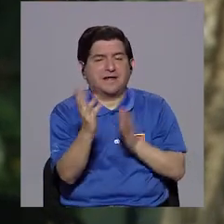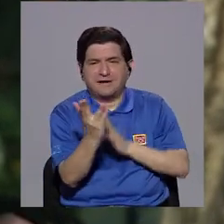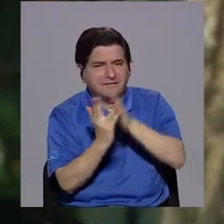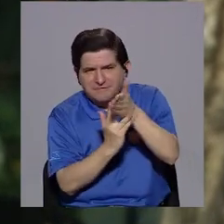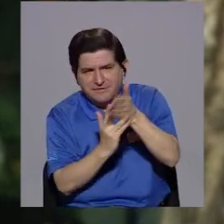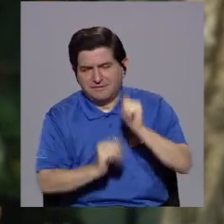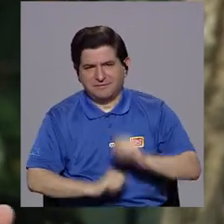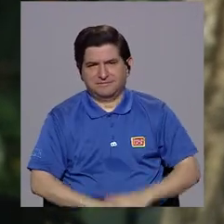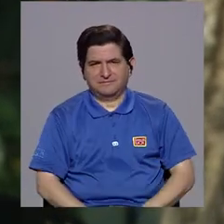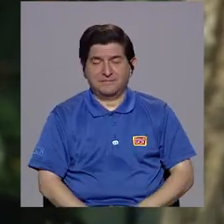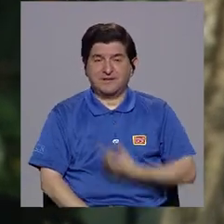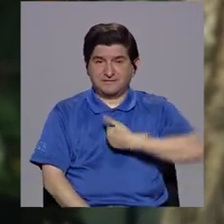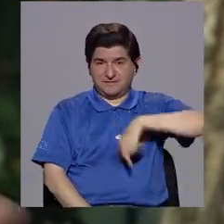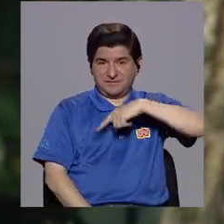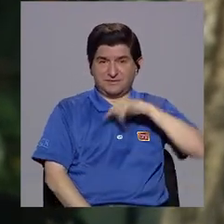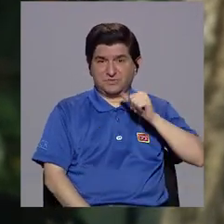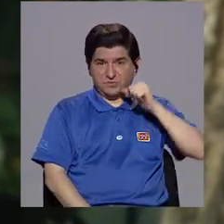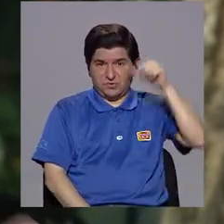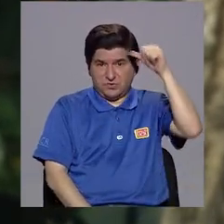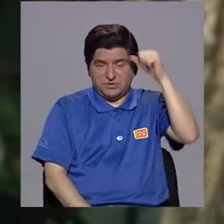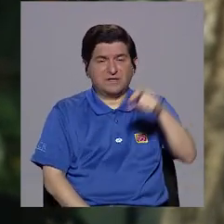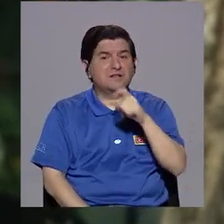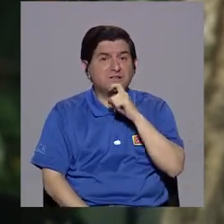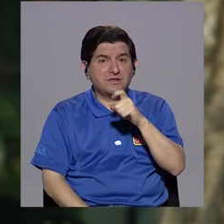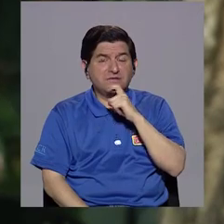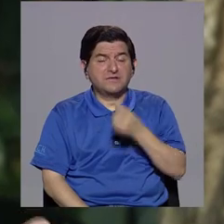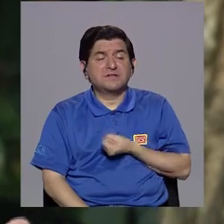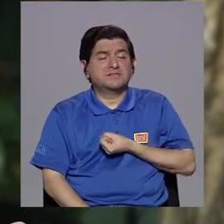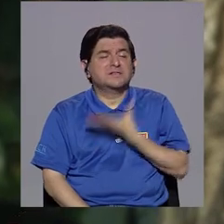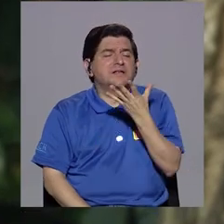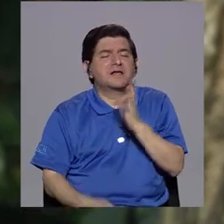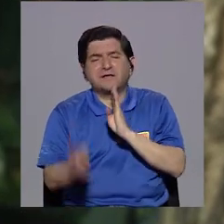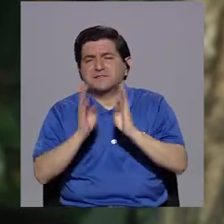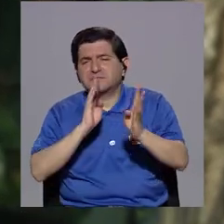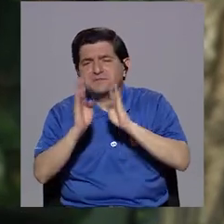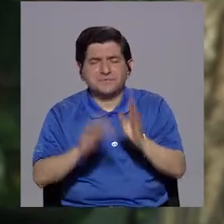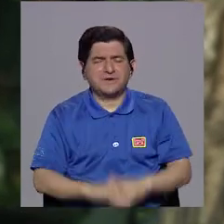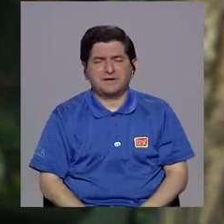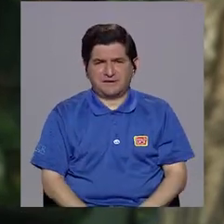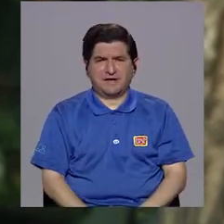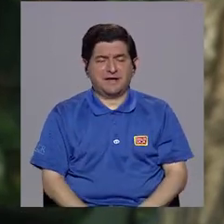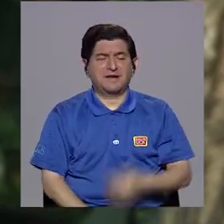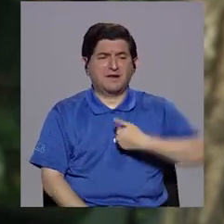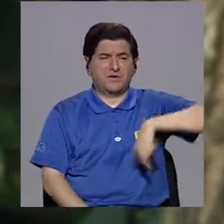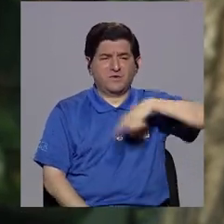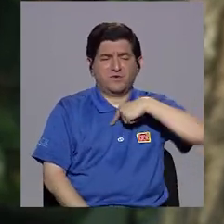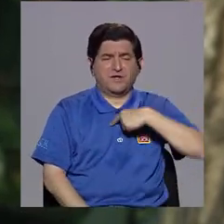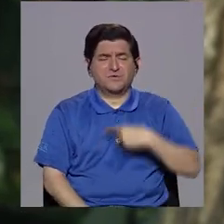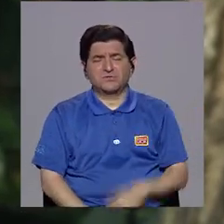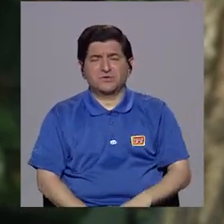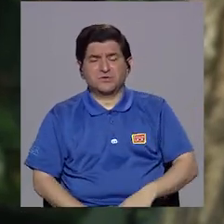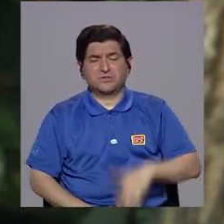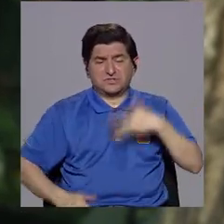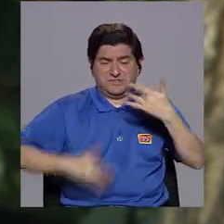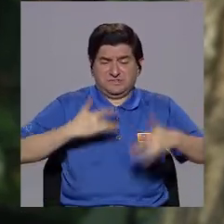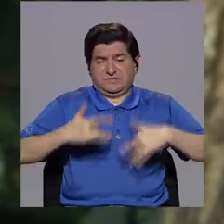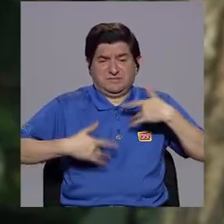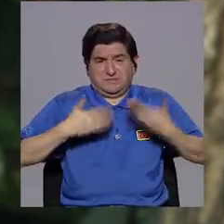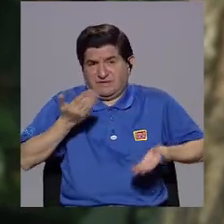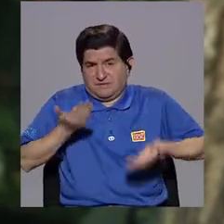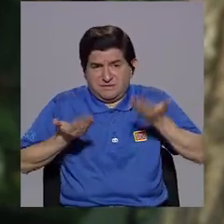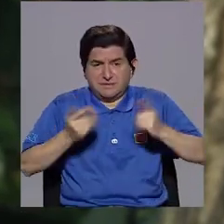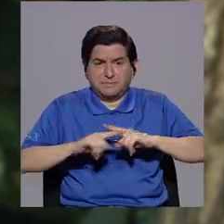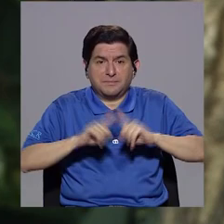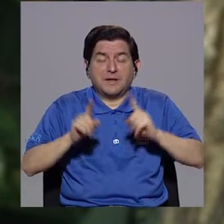alcanza. Básicamente, si a nosotros como adultos a veces nos cuesta expresar con palabras y poner en nuestras palabras lo que estamos pasando, lo que estamos